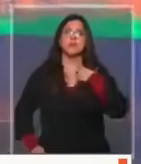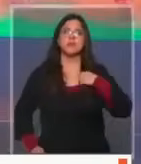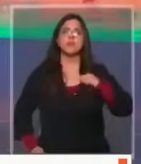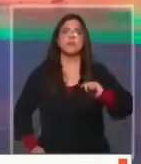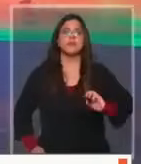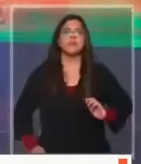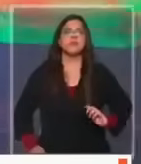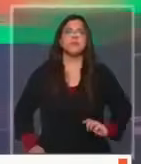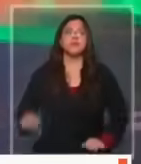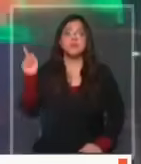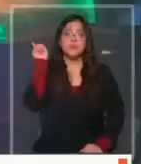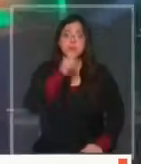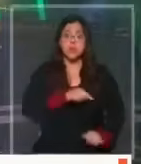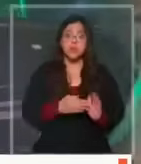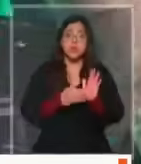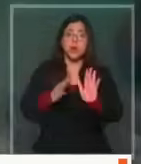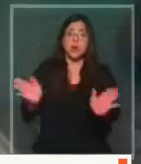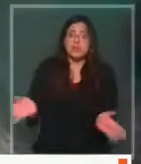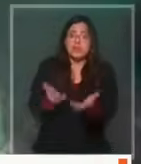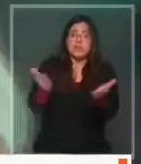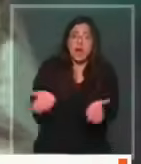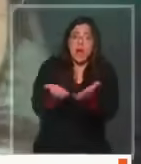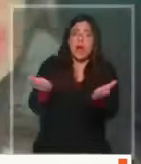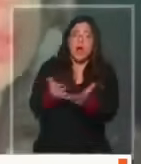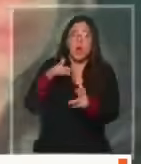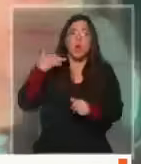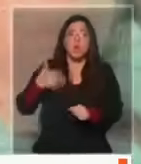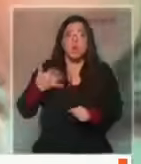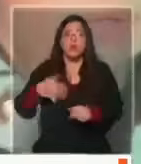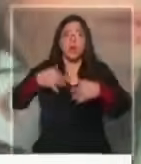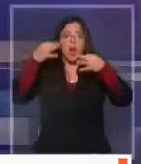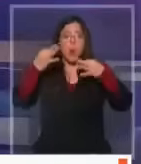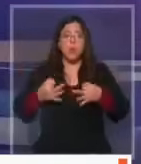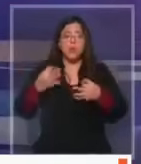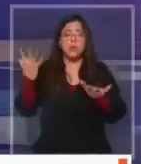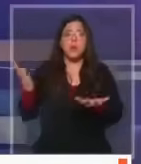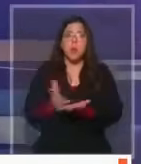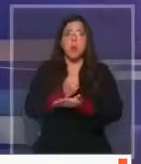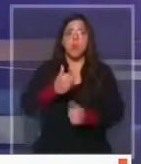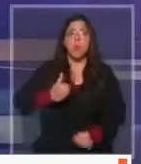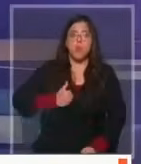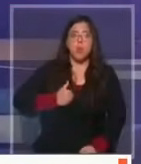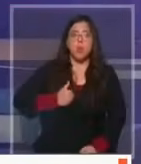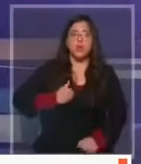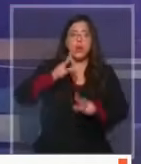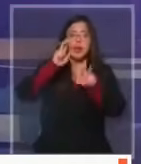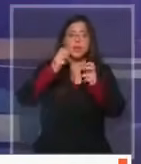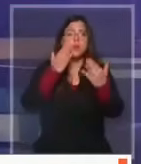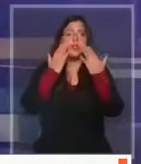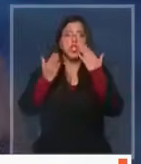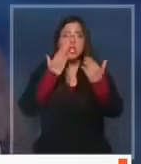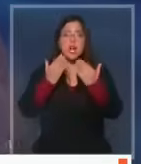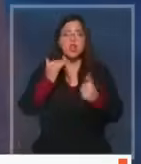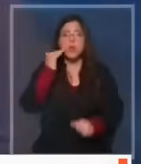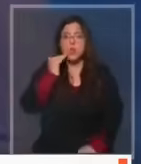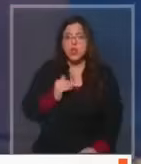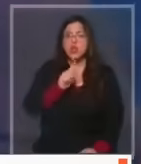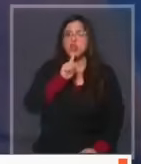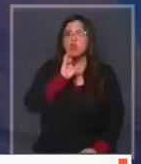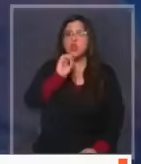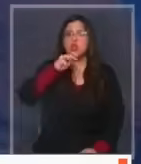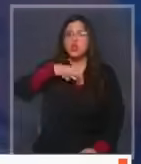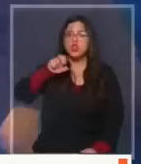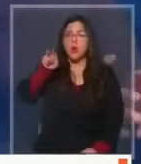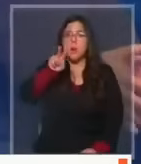Una de las últimas muestras de ánimo, un empujón fundamental para llegar a la meta. Evento solidario por el pequeño Tomás